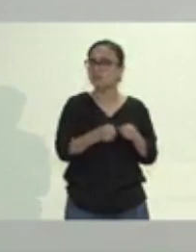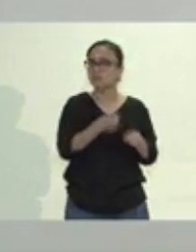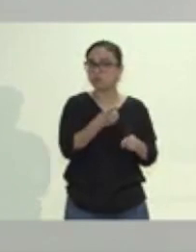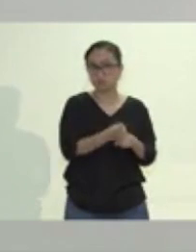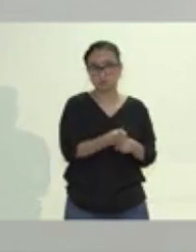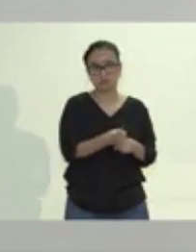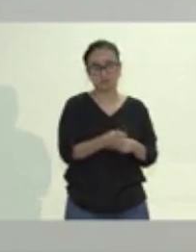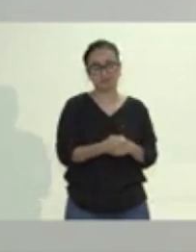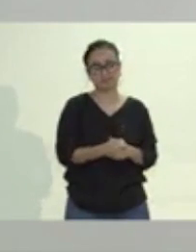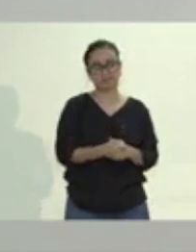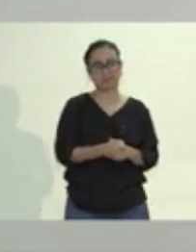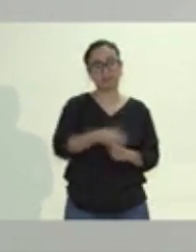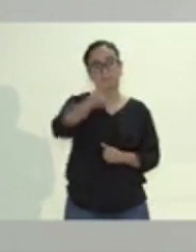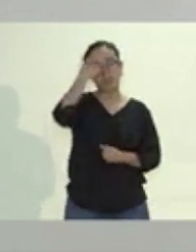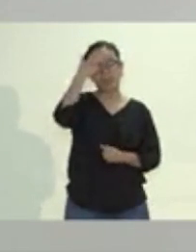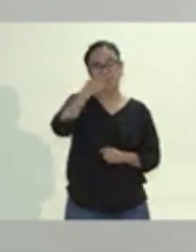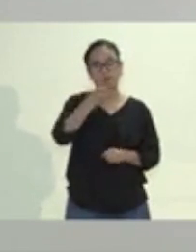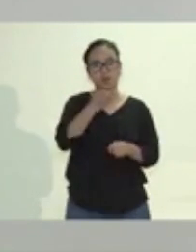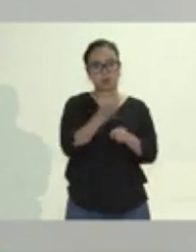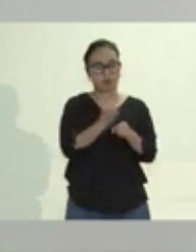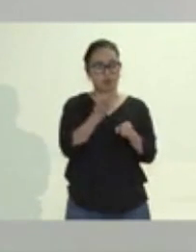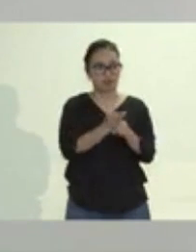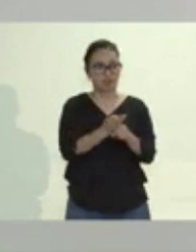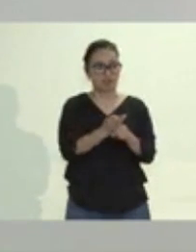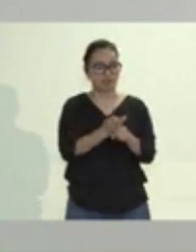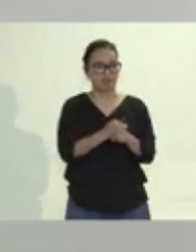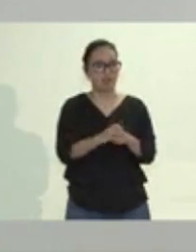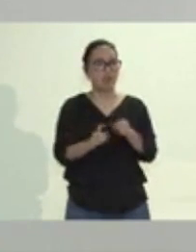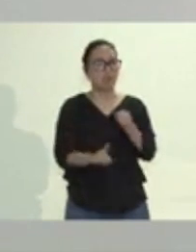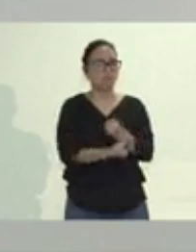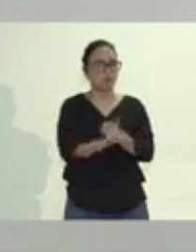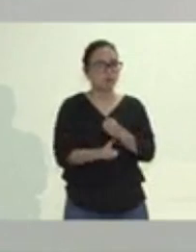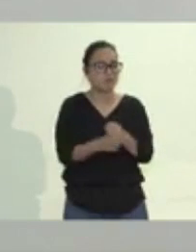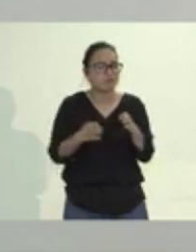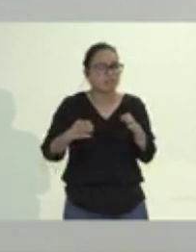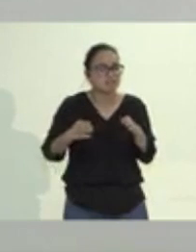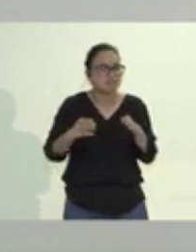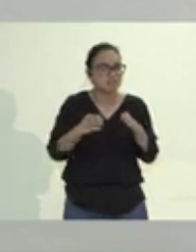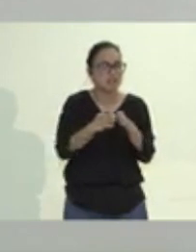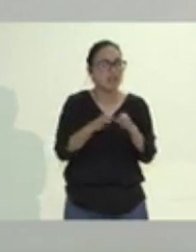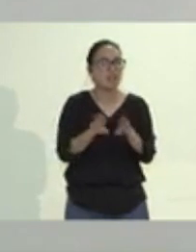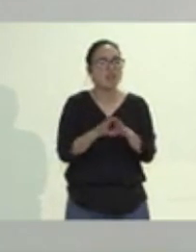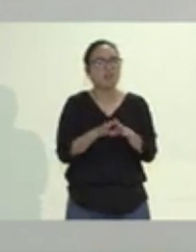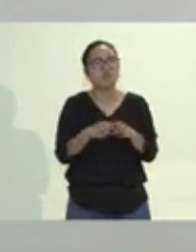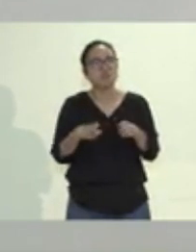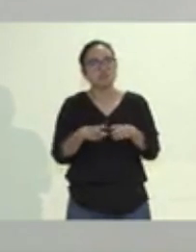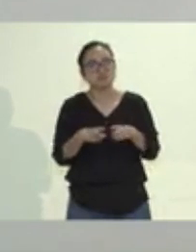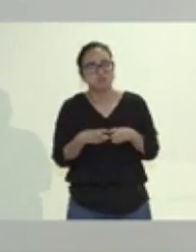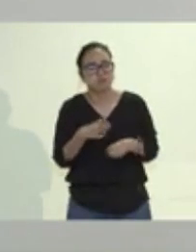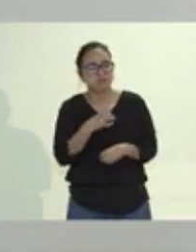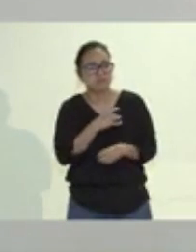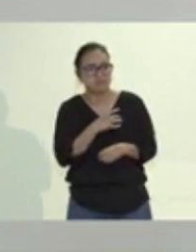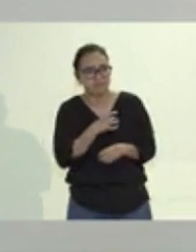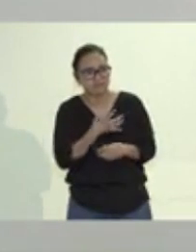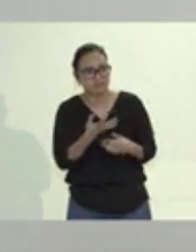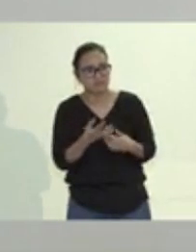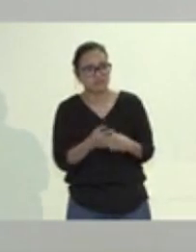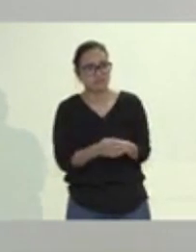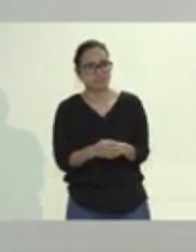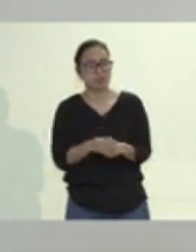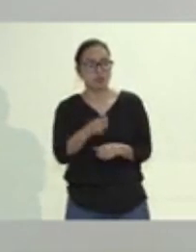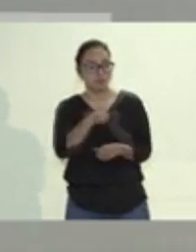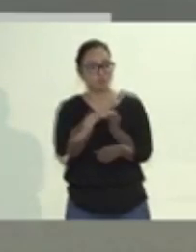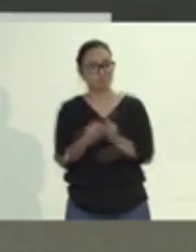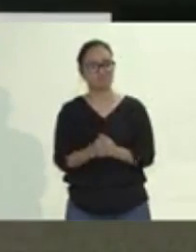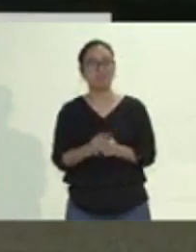comentar que méxico aún está a tiempo de cumplir con las medidas sanitarias para evitar escenarios como el de españa italia o eeuu